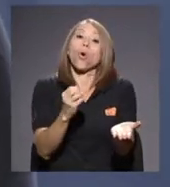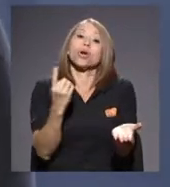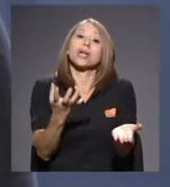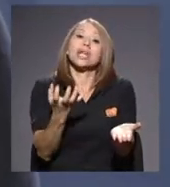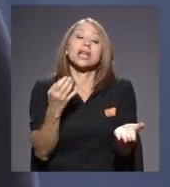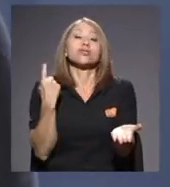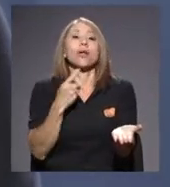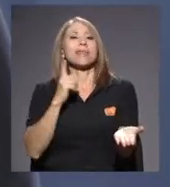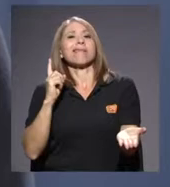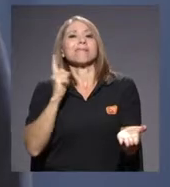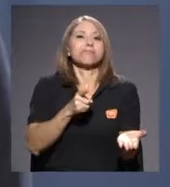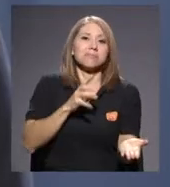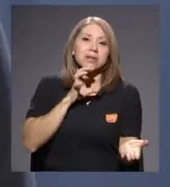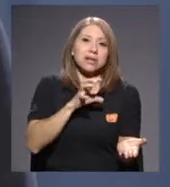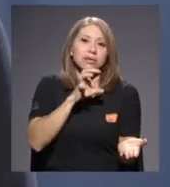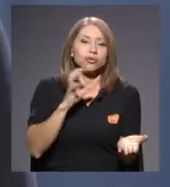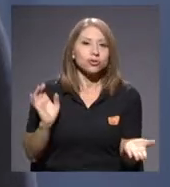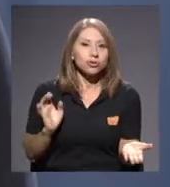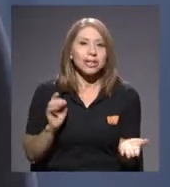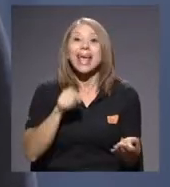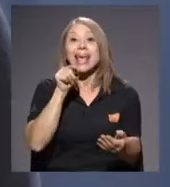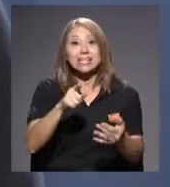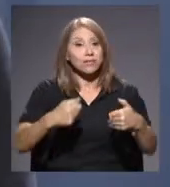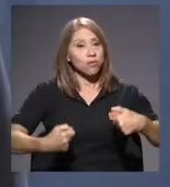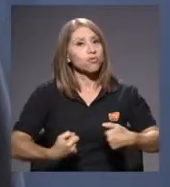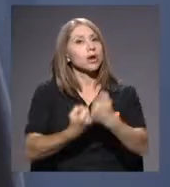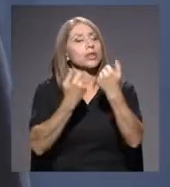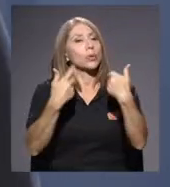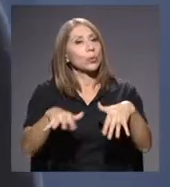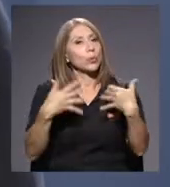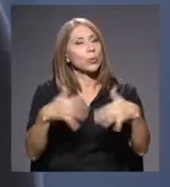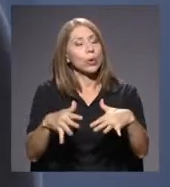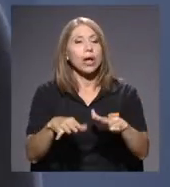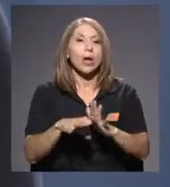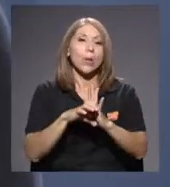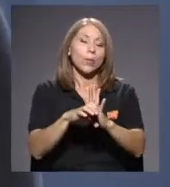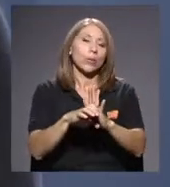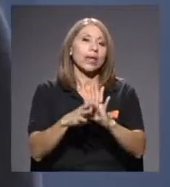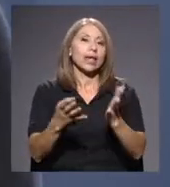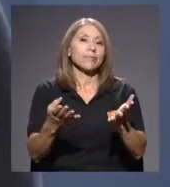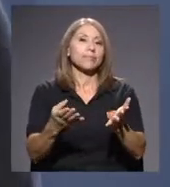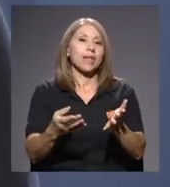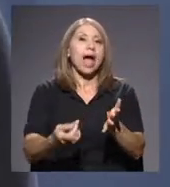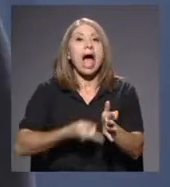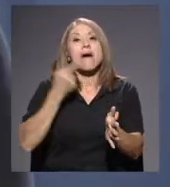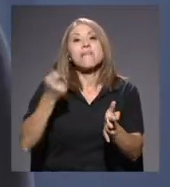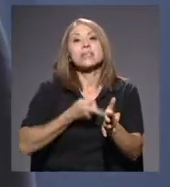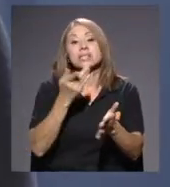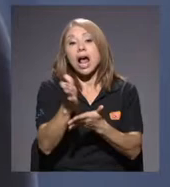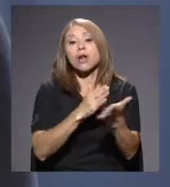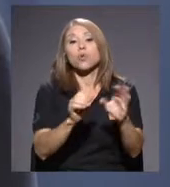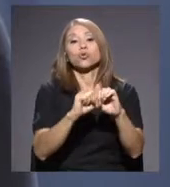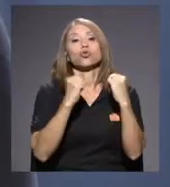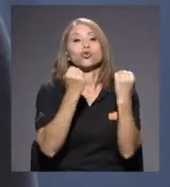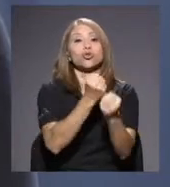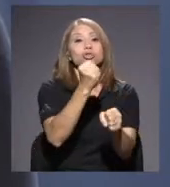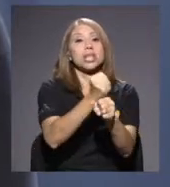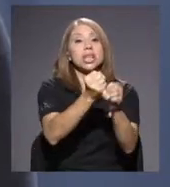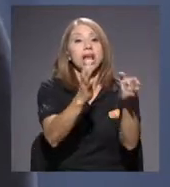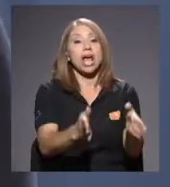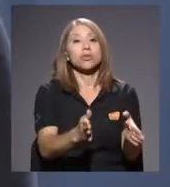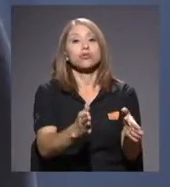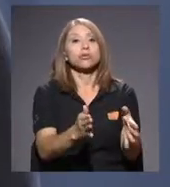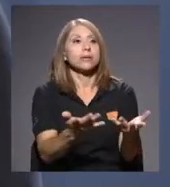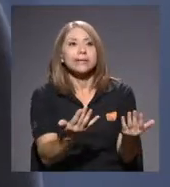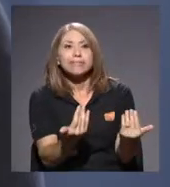retos más importantes que hubo en esta cobertura, porque bueno, al menos a nosotros algunos sindicatos dejaron de darnos declaraciones y era